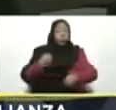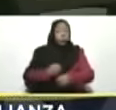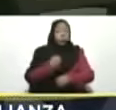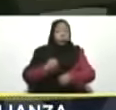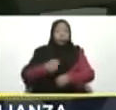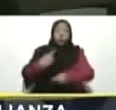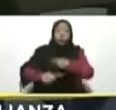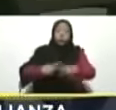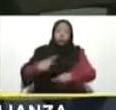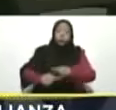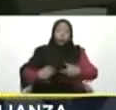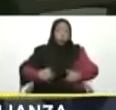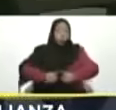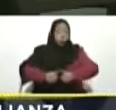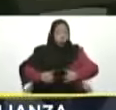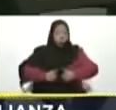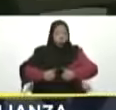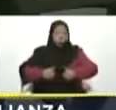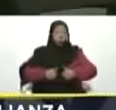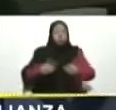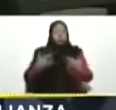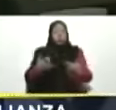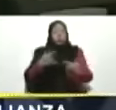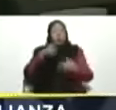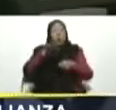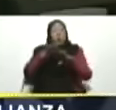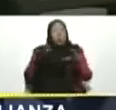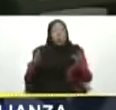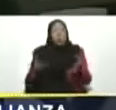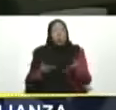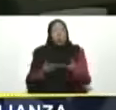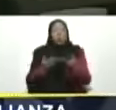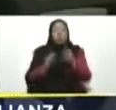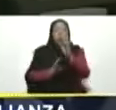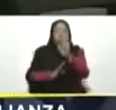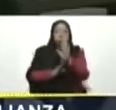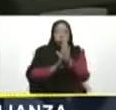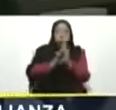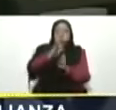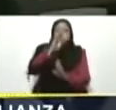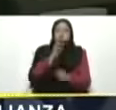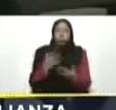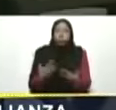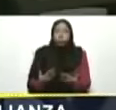por ver que vaya naciendo ese mundo nuevo?